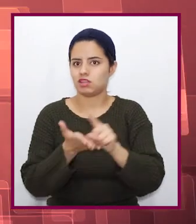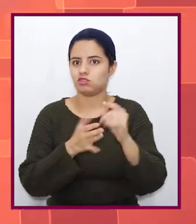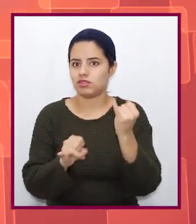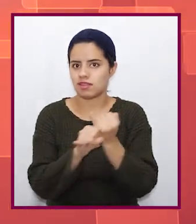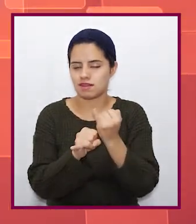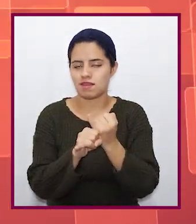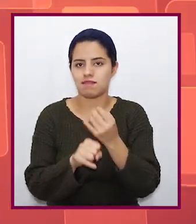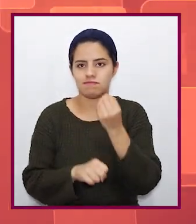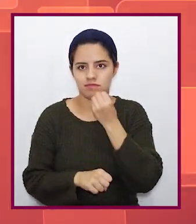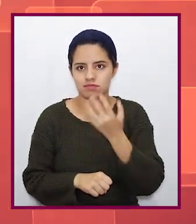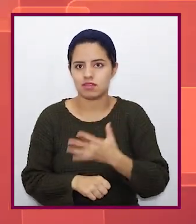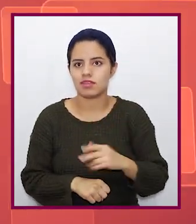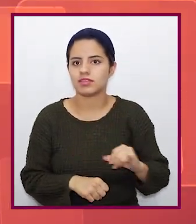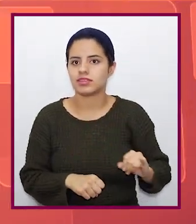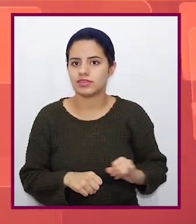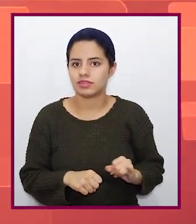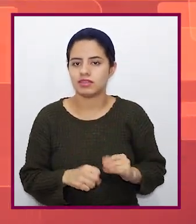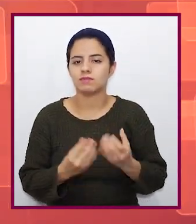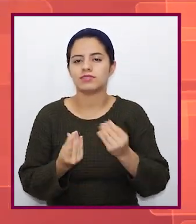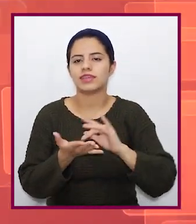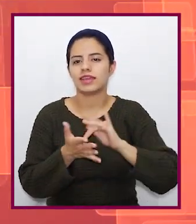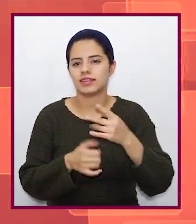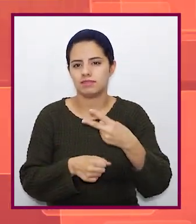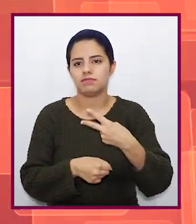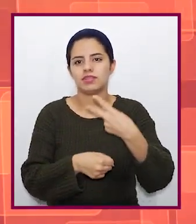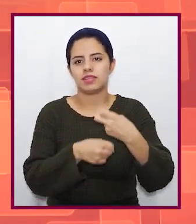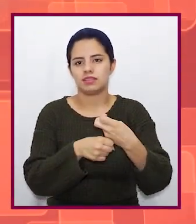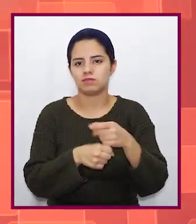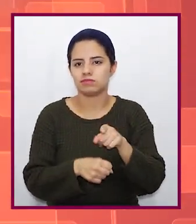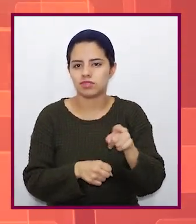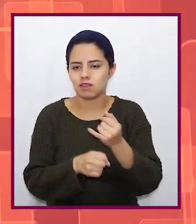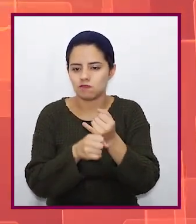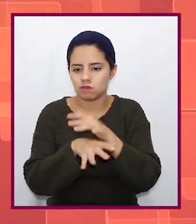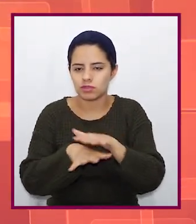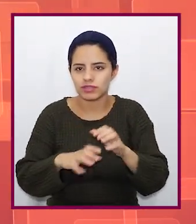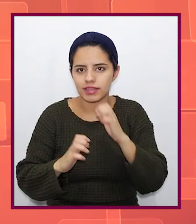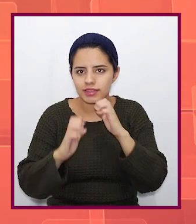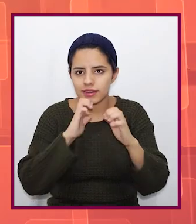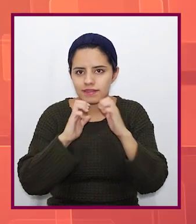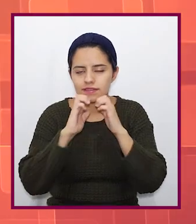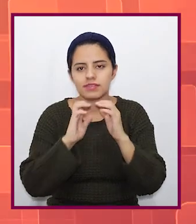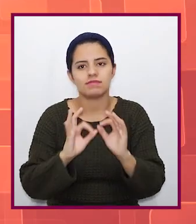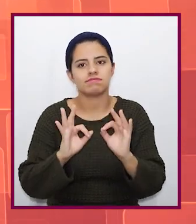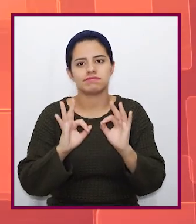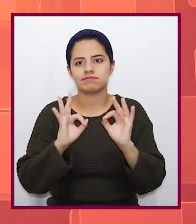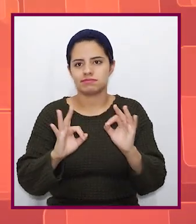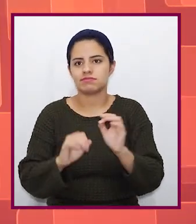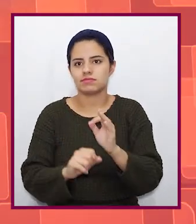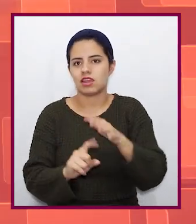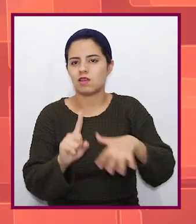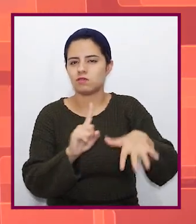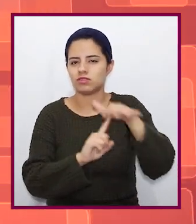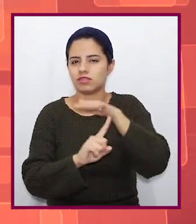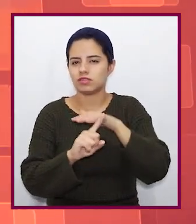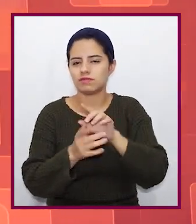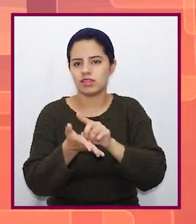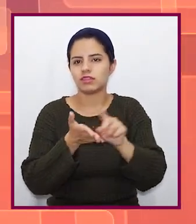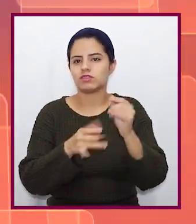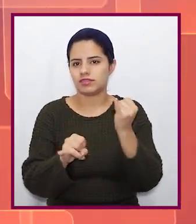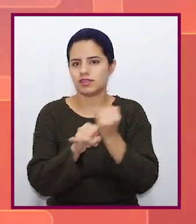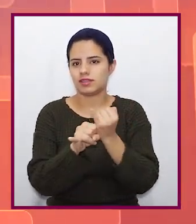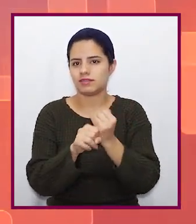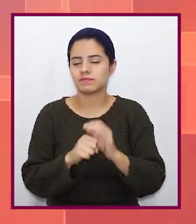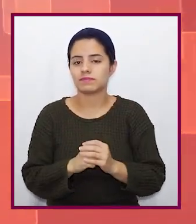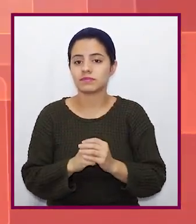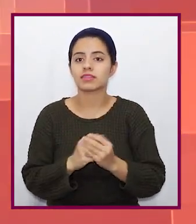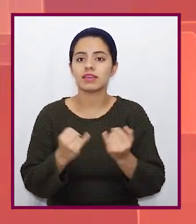¿verdad? Agradecemos mucho a nuestro invitado por la excelente entrevista que nos dio sobre el contexto actual de los derechos digitales.